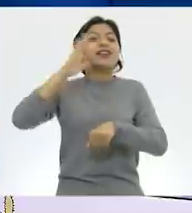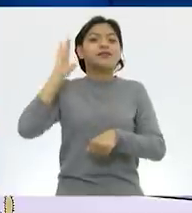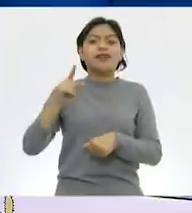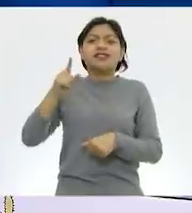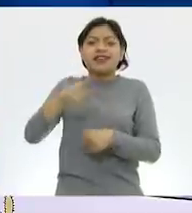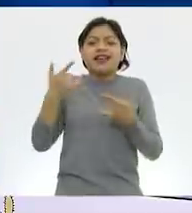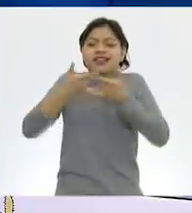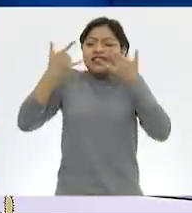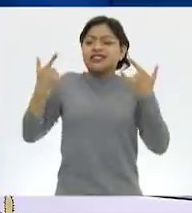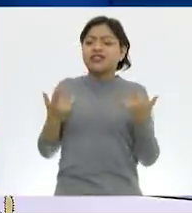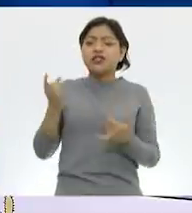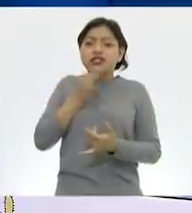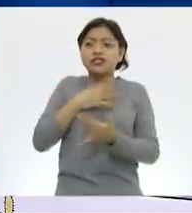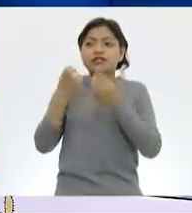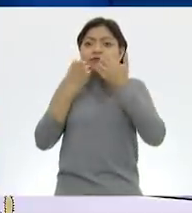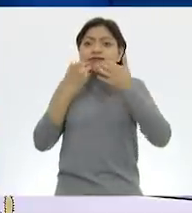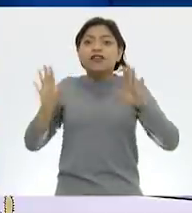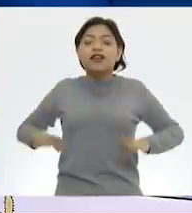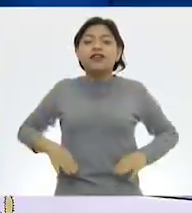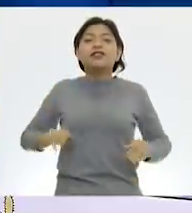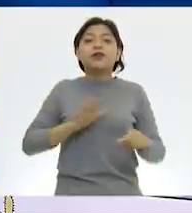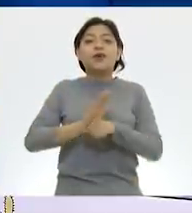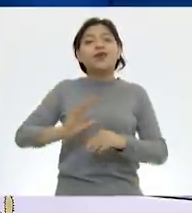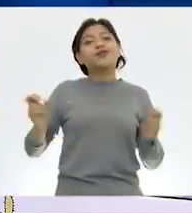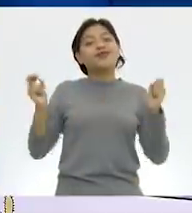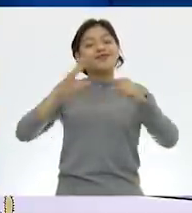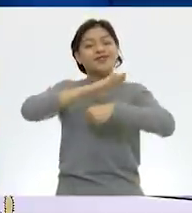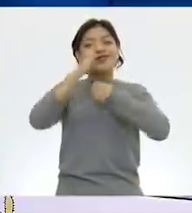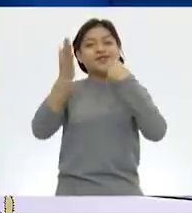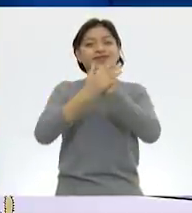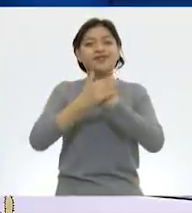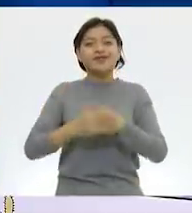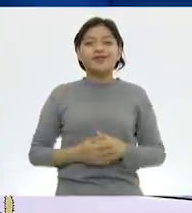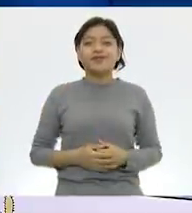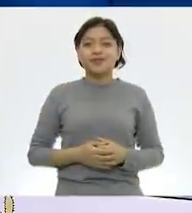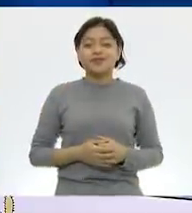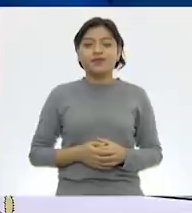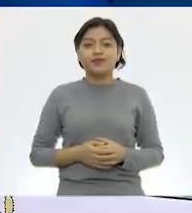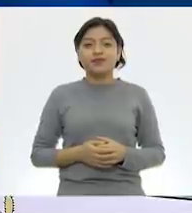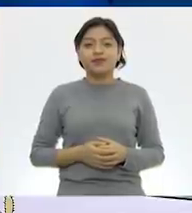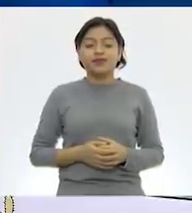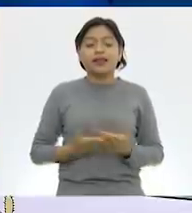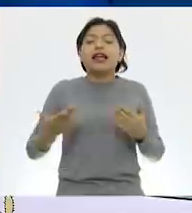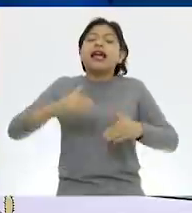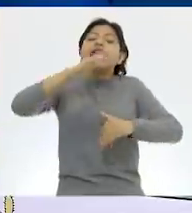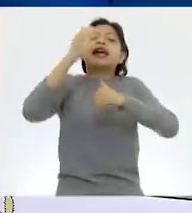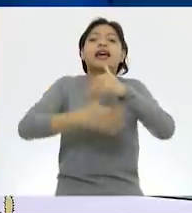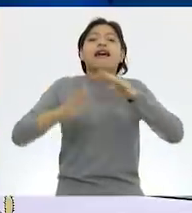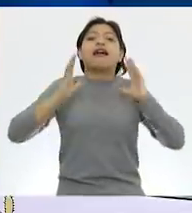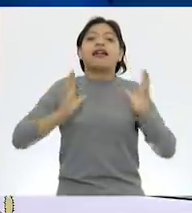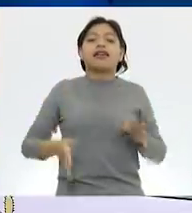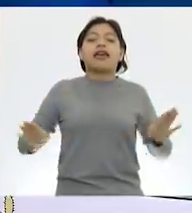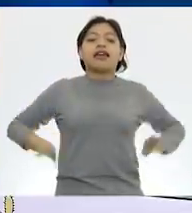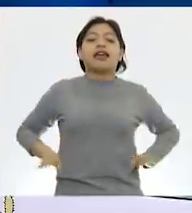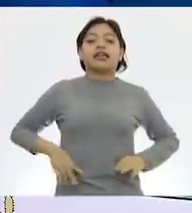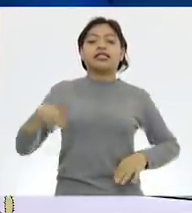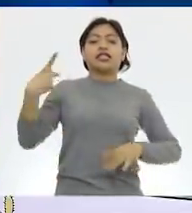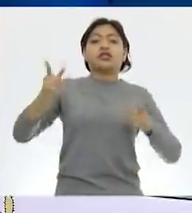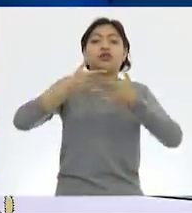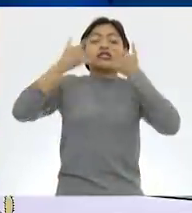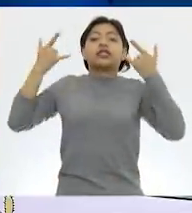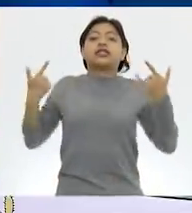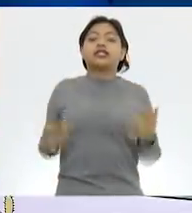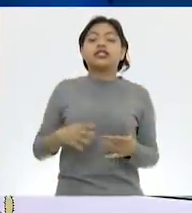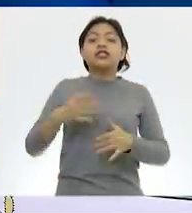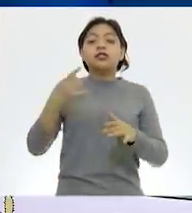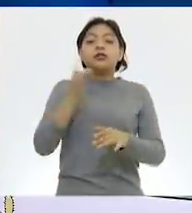características de los cuentos de misterio. Hasta la próxima. hemos terminado con características de los cuentos de